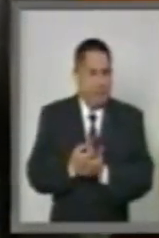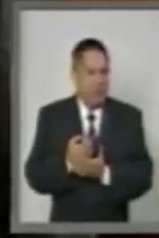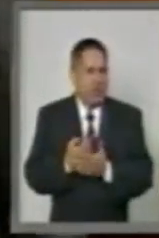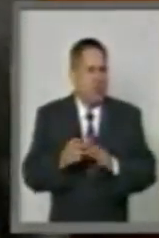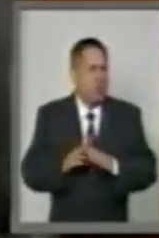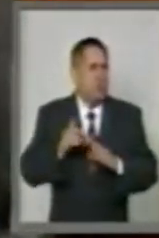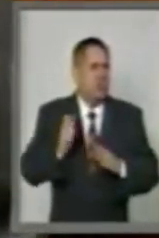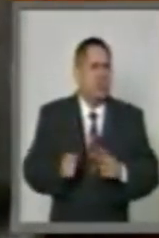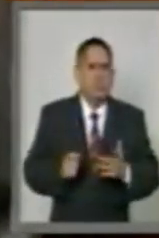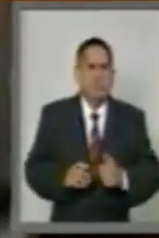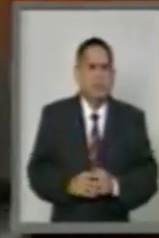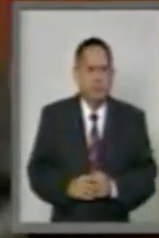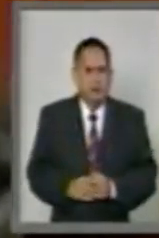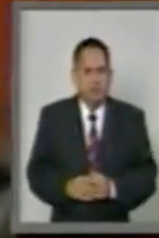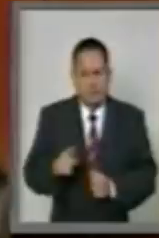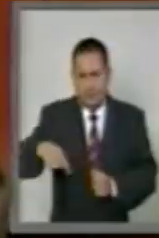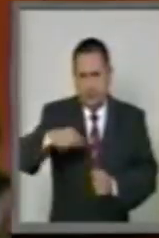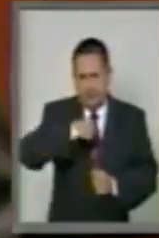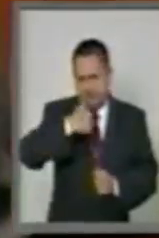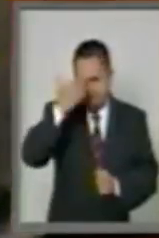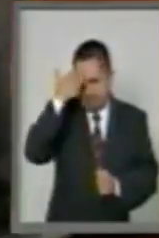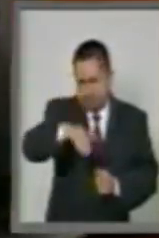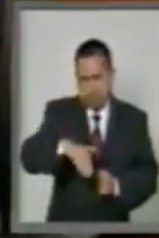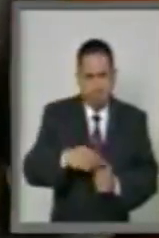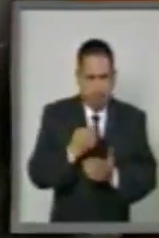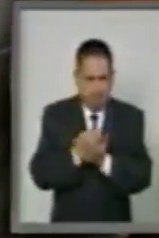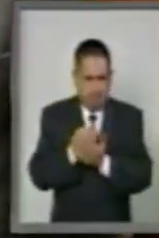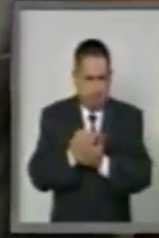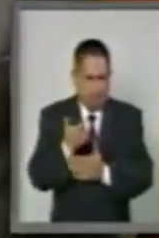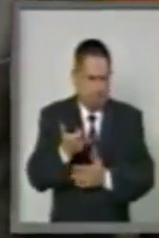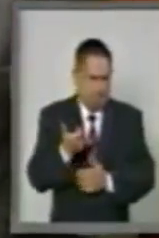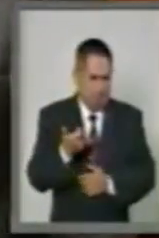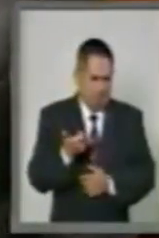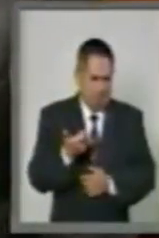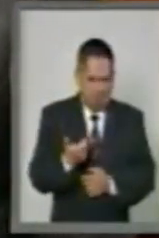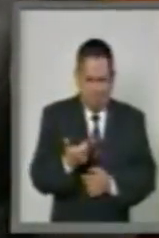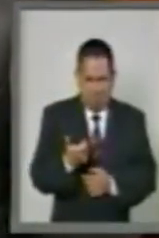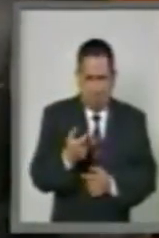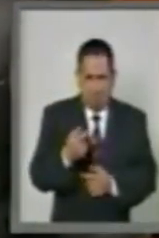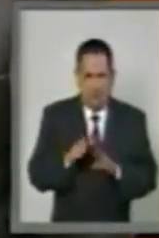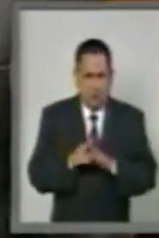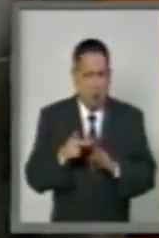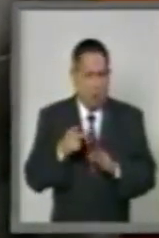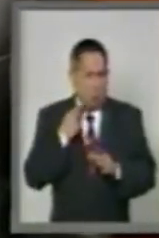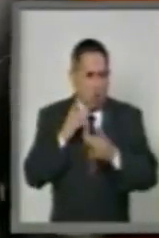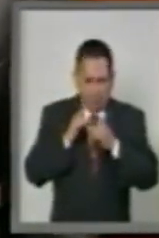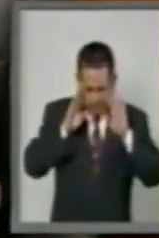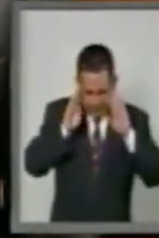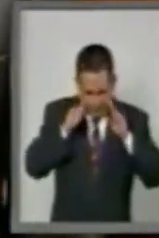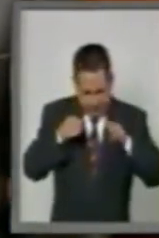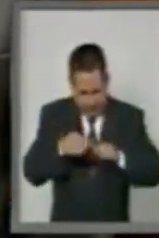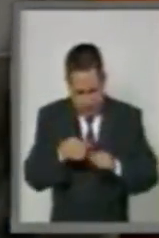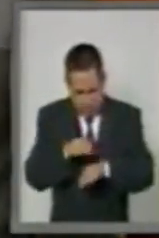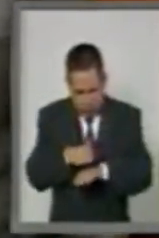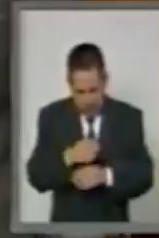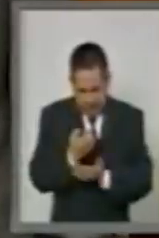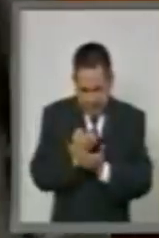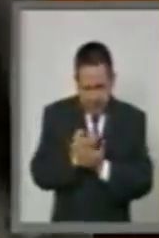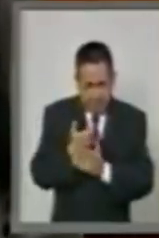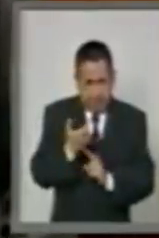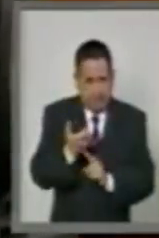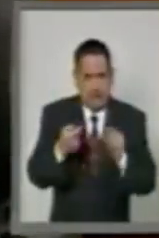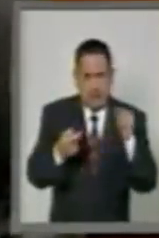es, y lo sabemos todos, la economía es la política concentrada.